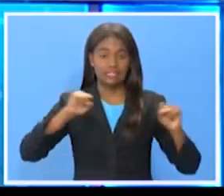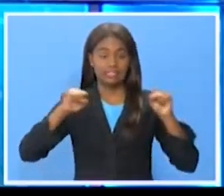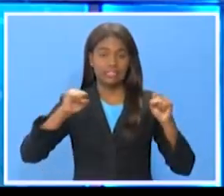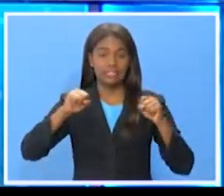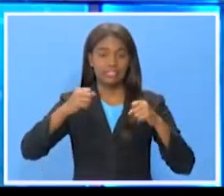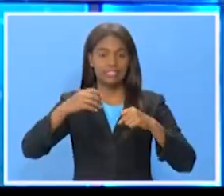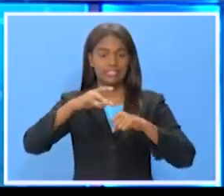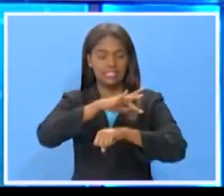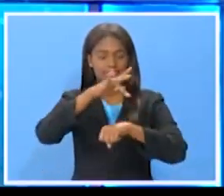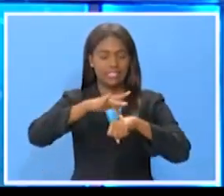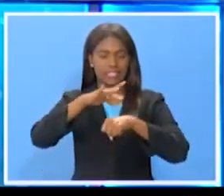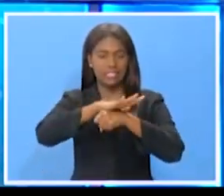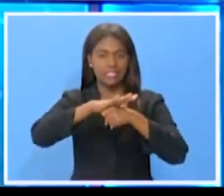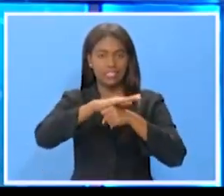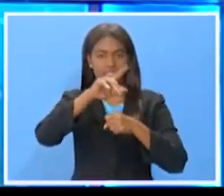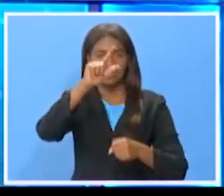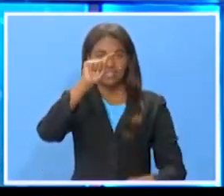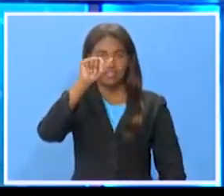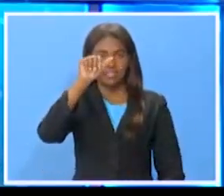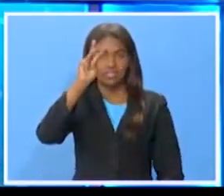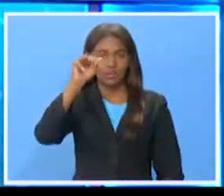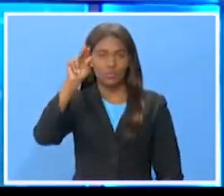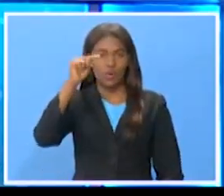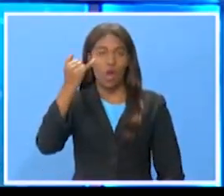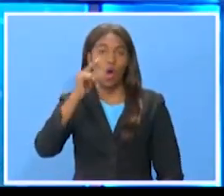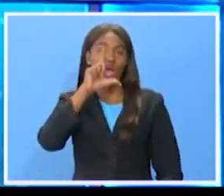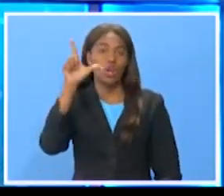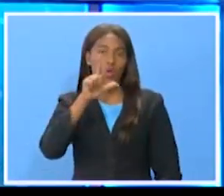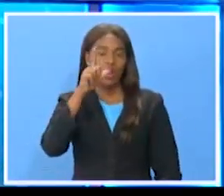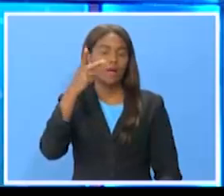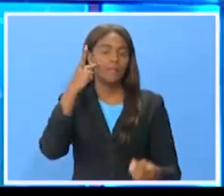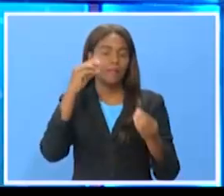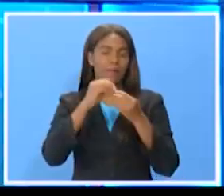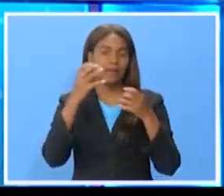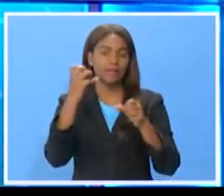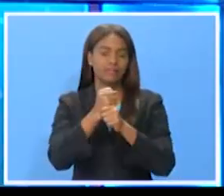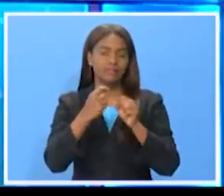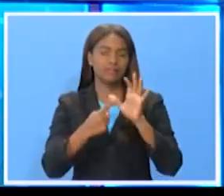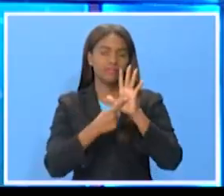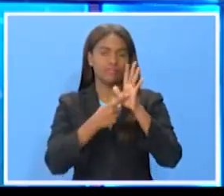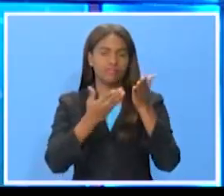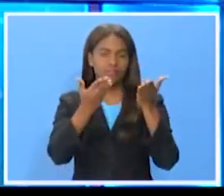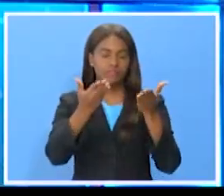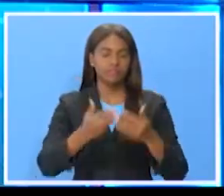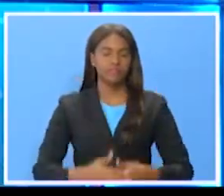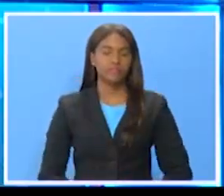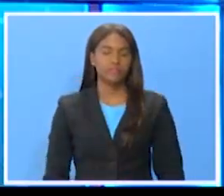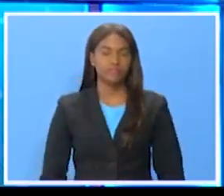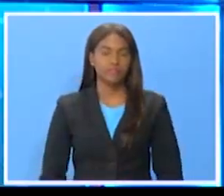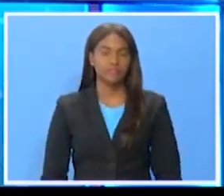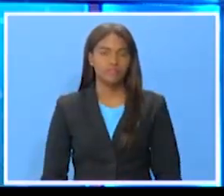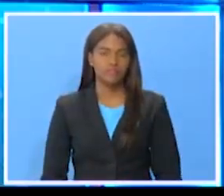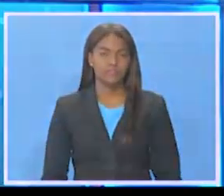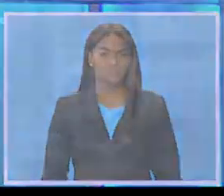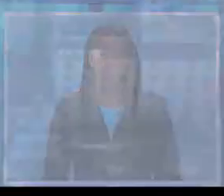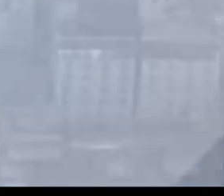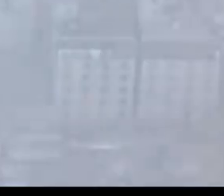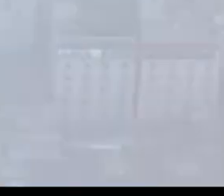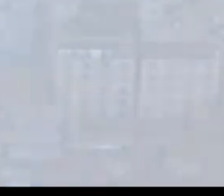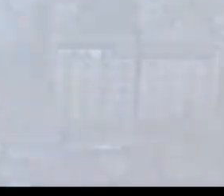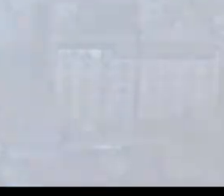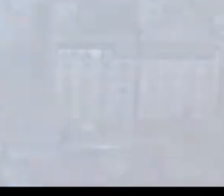costa central de Taiwán este lunes. Veamos esta y otras notas del mundo con Águeda Solano a continuación.